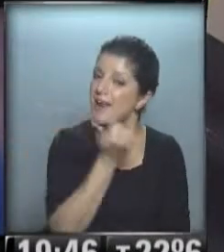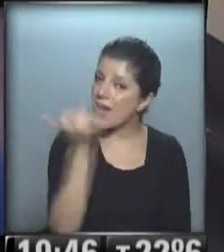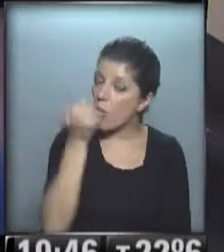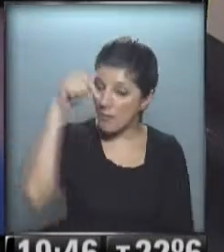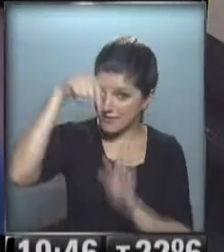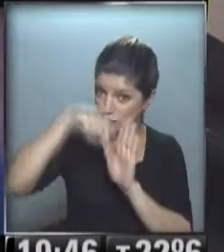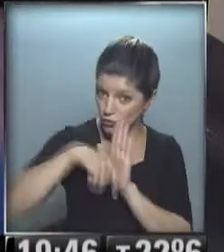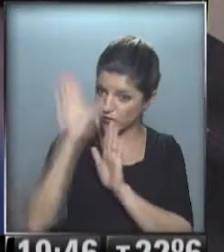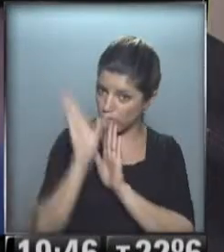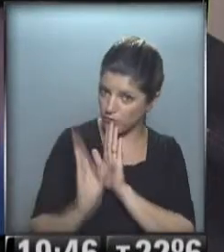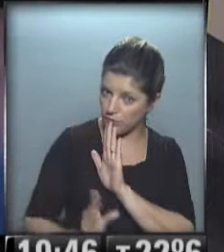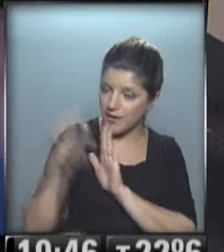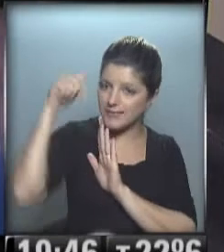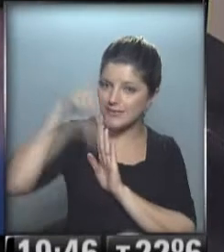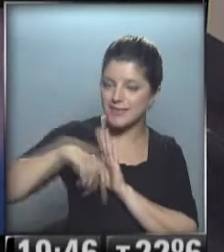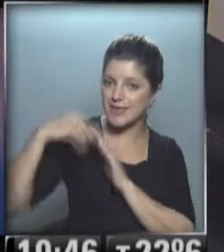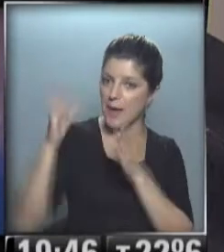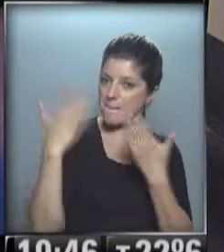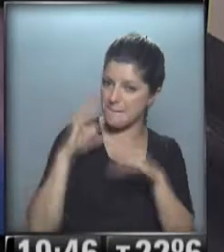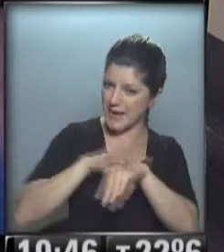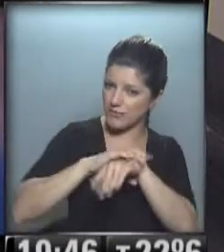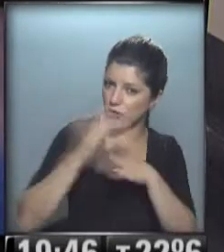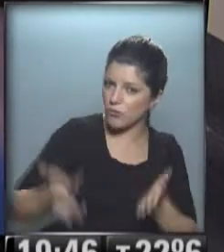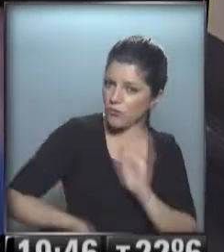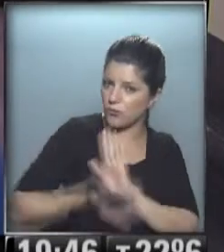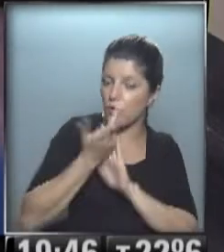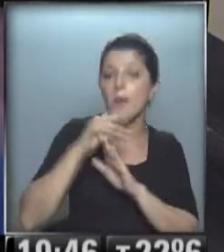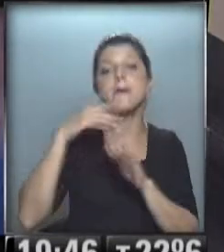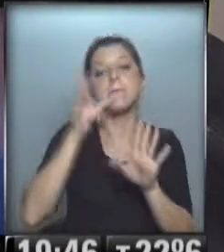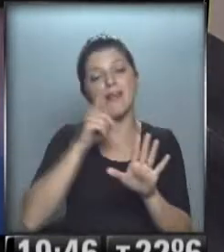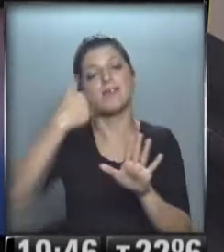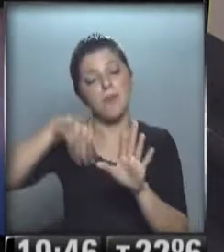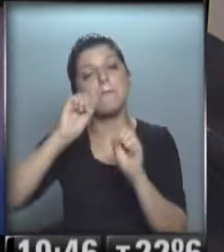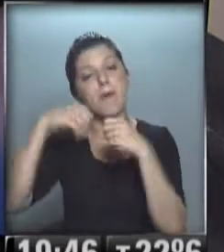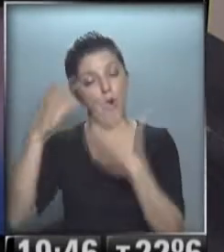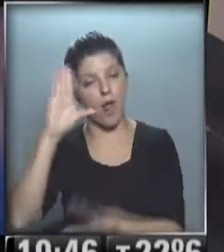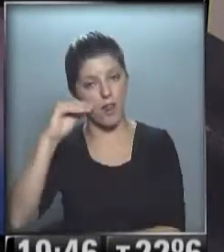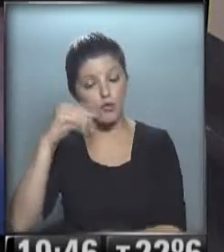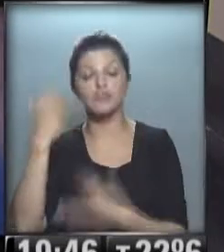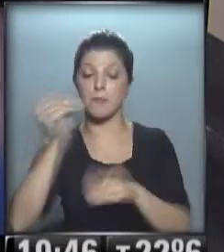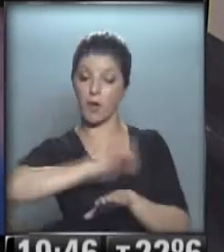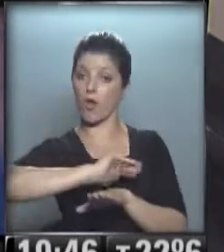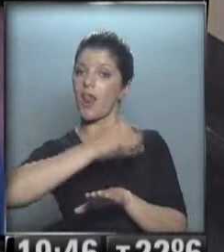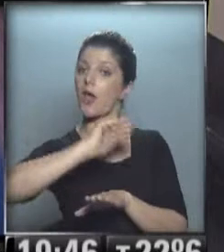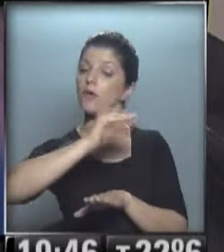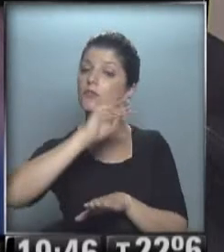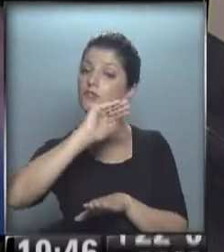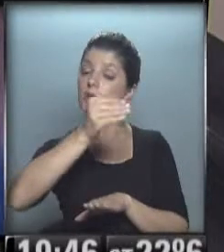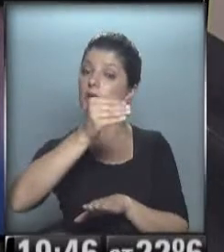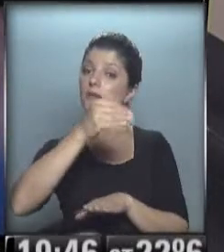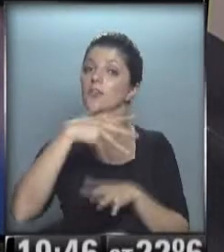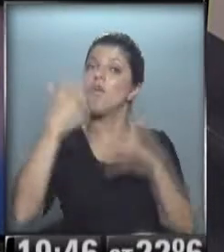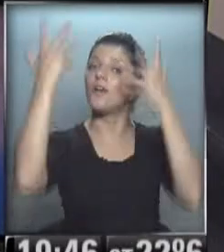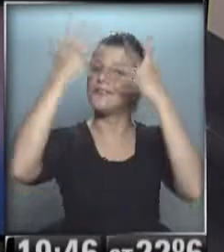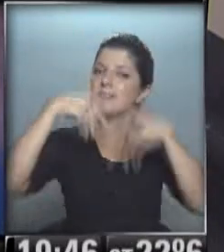argentino ingresarán las altas presiones, tienden a mejorar las condiciones meteorológicas hacia el final del día. Pero atención que sobre la región cordillerana ingresa un nuevo sistema de